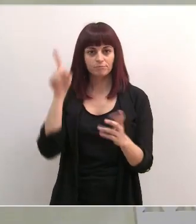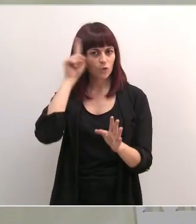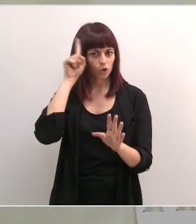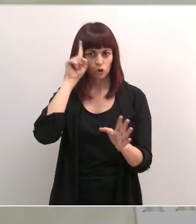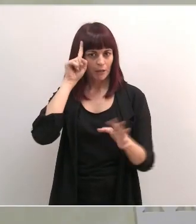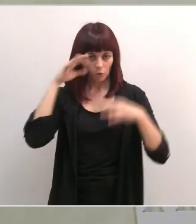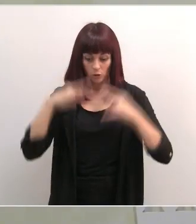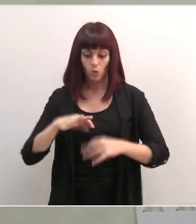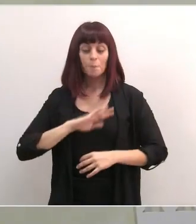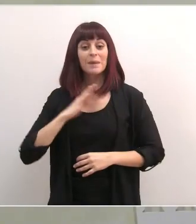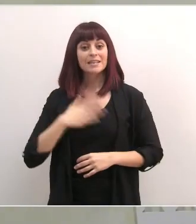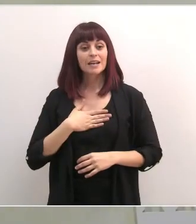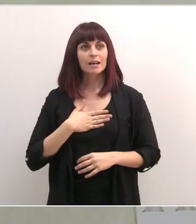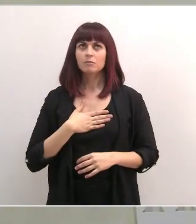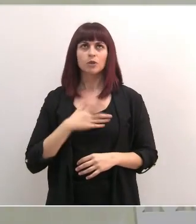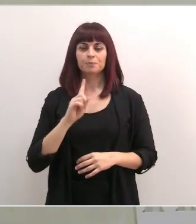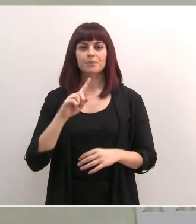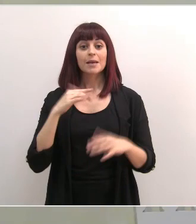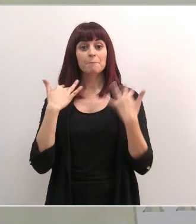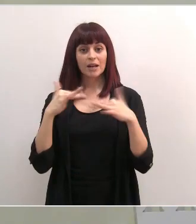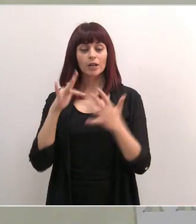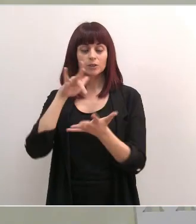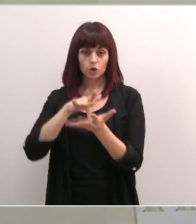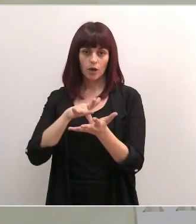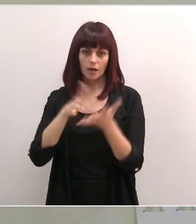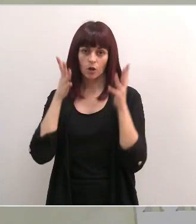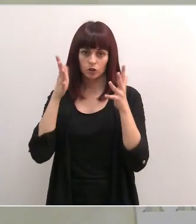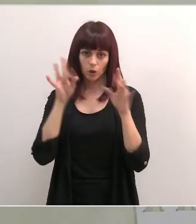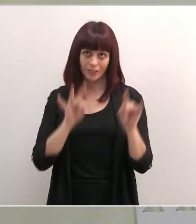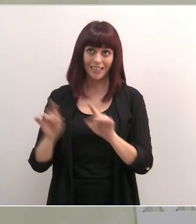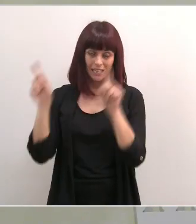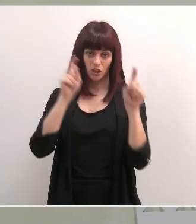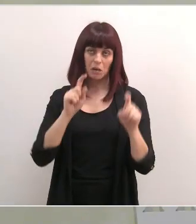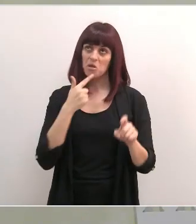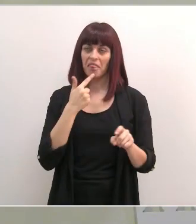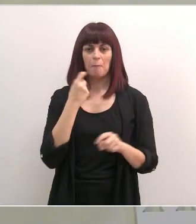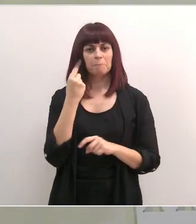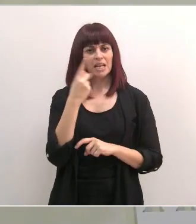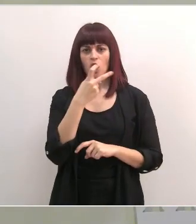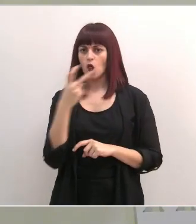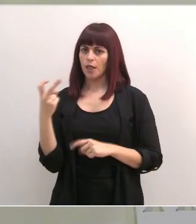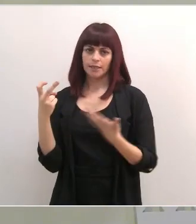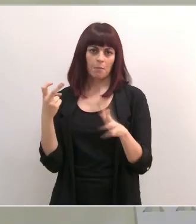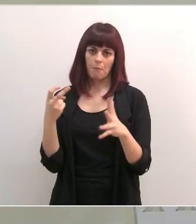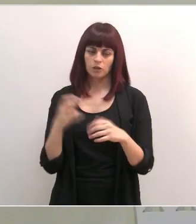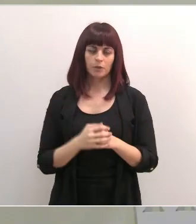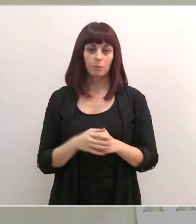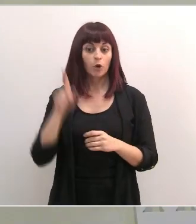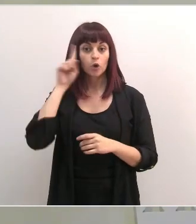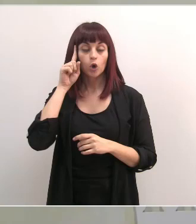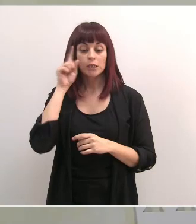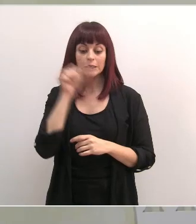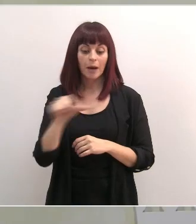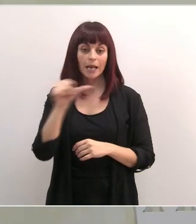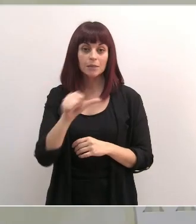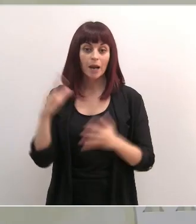la certeza. Como mañana tenemos, bueno, el miércoles tendremos una interterritorial que nos digan, pero en principio han llegado hasta 1.200 y no sé la continuidad que va a tener estas vacunas. En